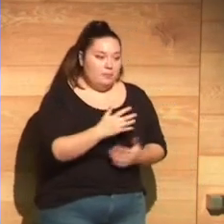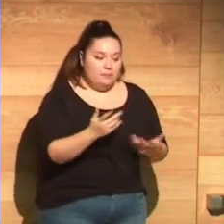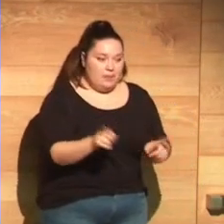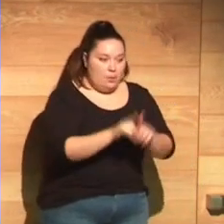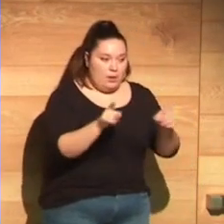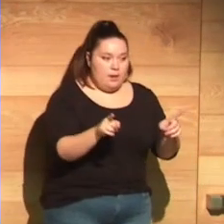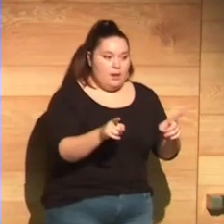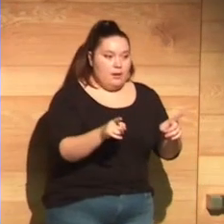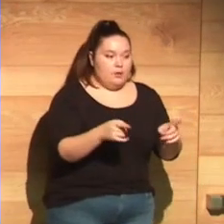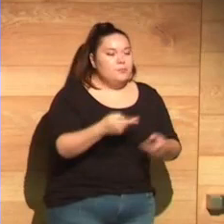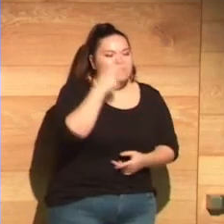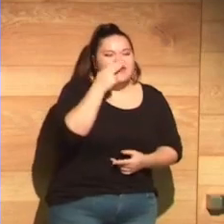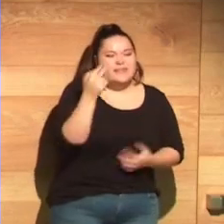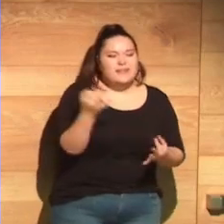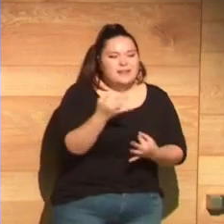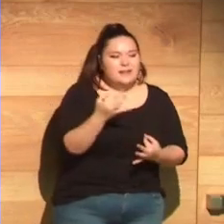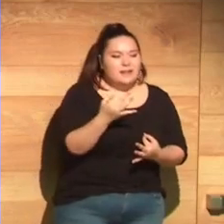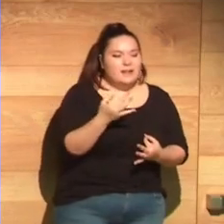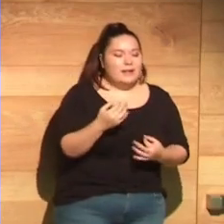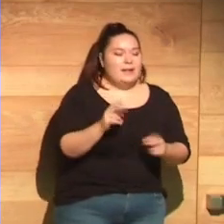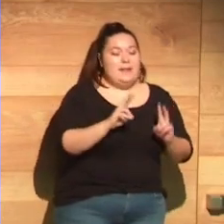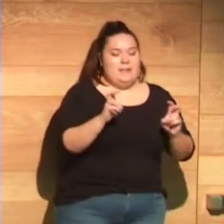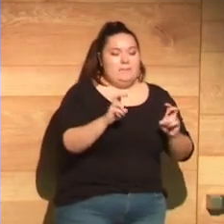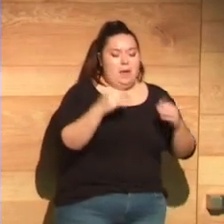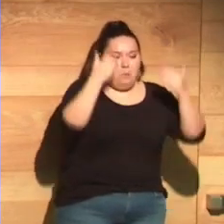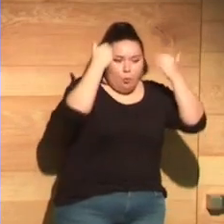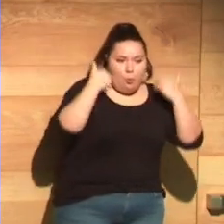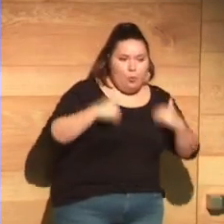Frida, Marilyn o Bowie, que en este caso lo hizo Frank,